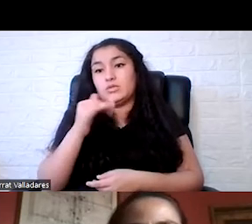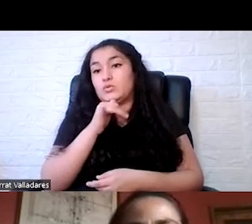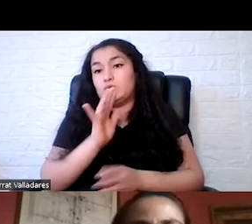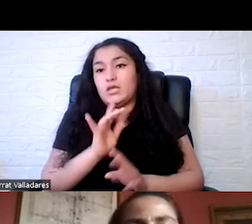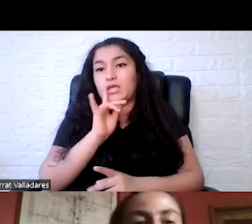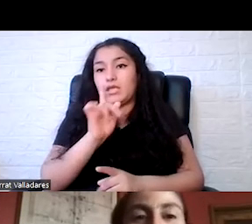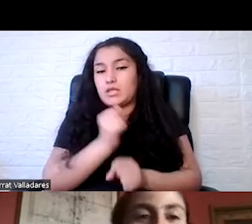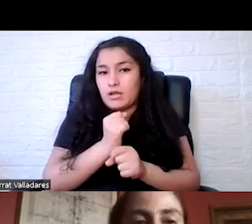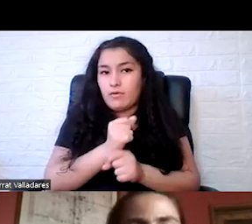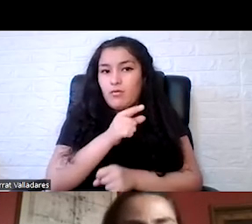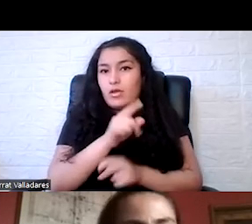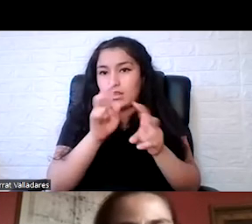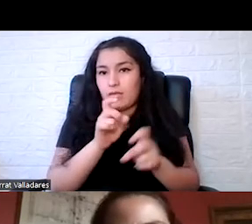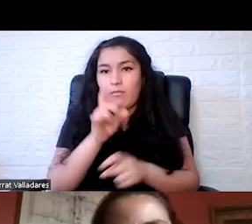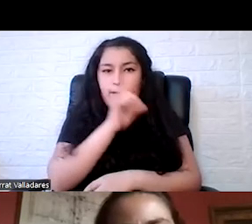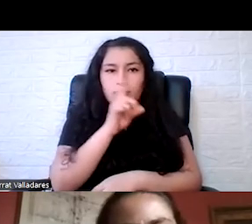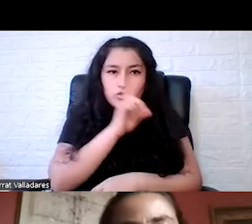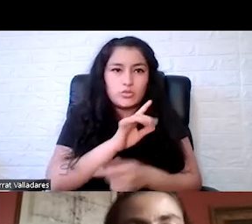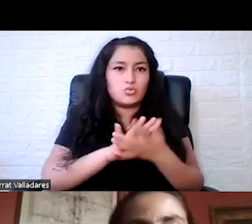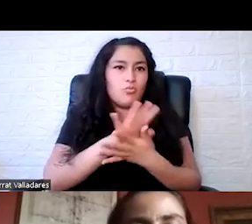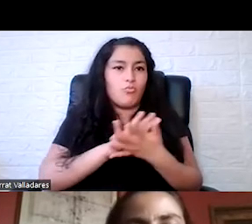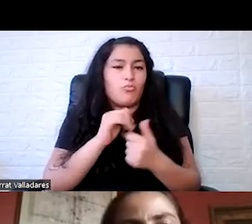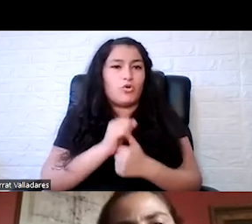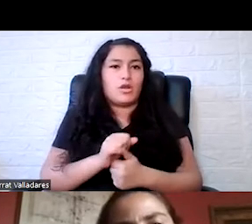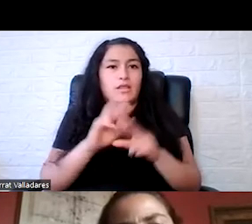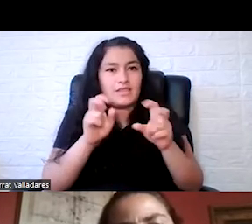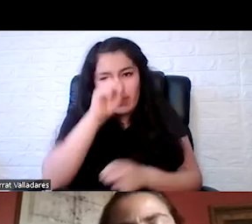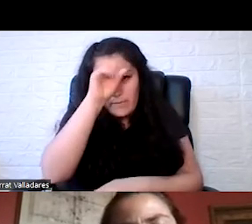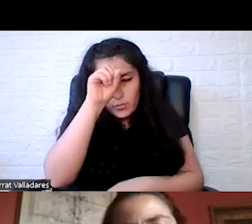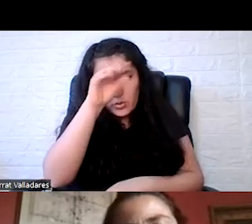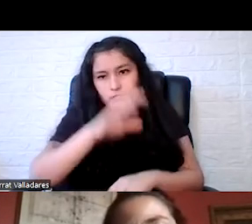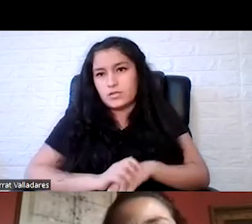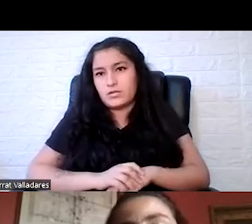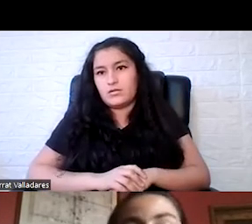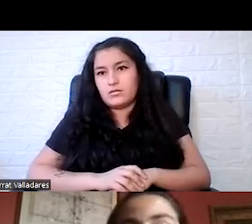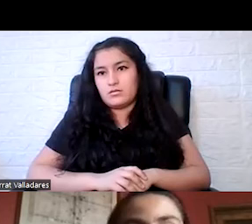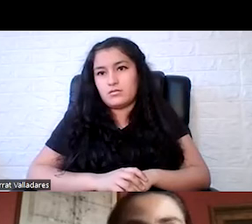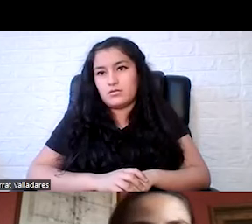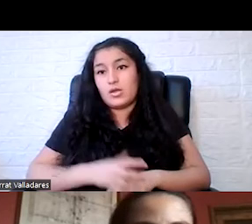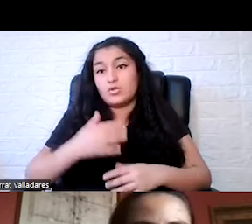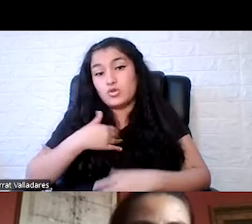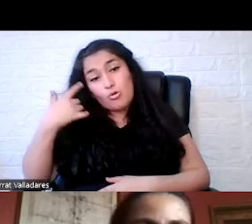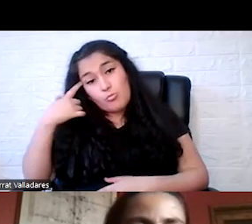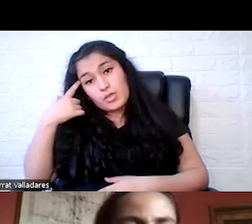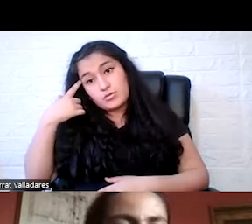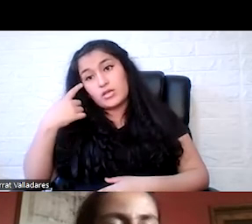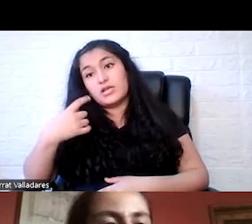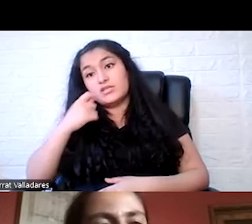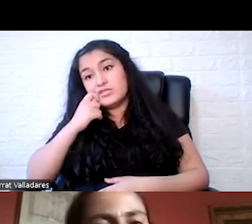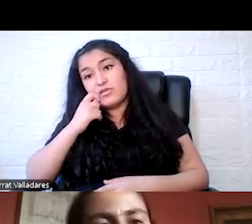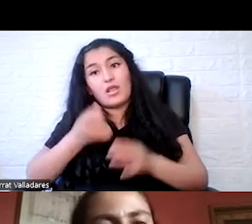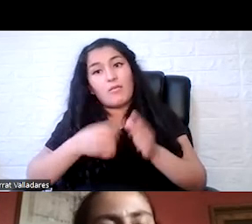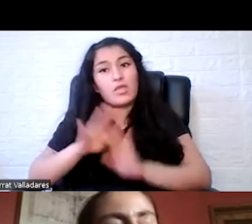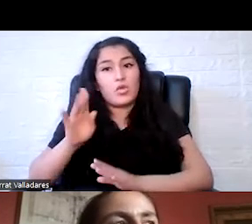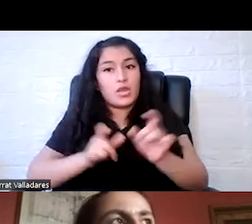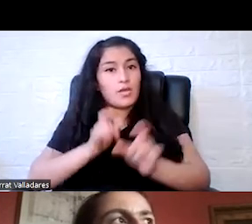trabajando sobre la prostitución, por ejemplo, en el contexto minero, yo me atrevo a pensar que son casi puras mujeres,